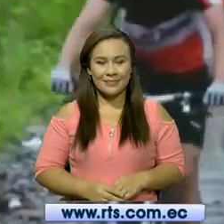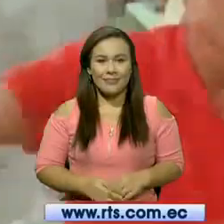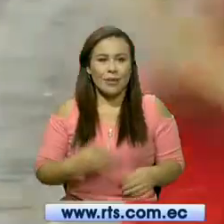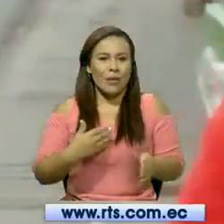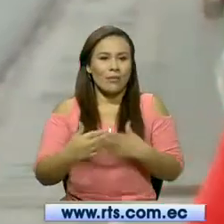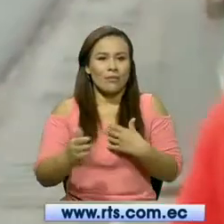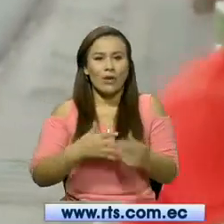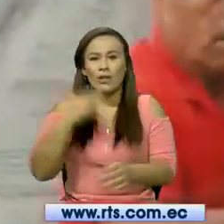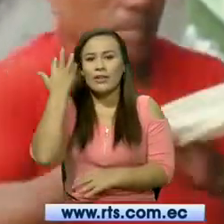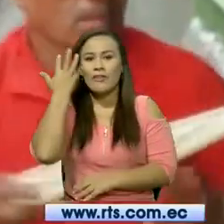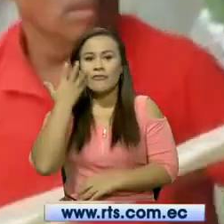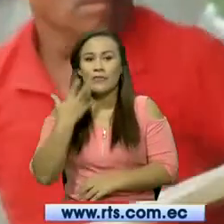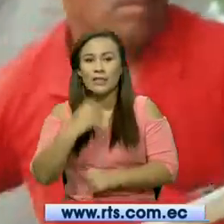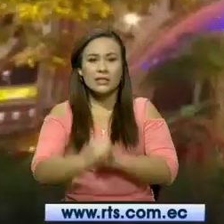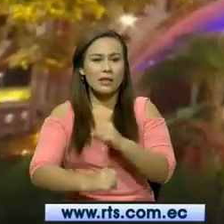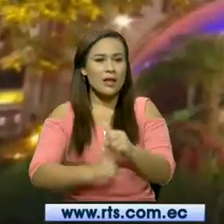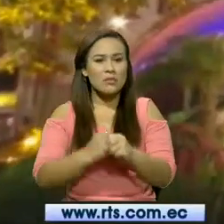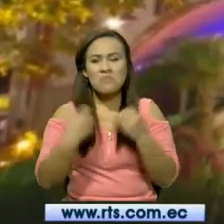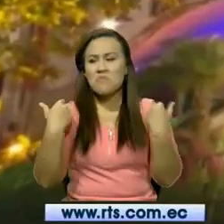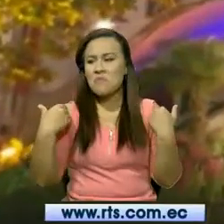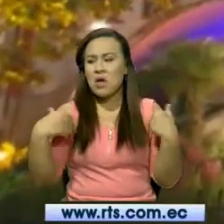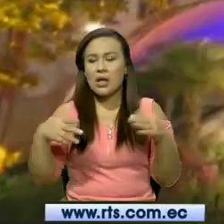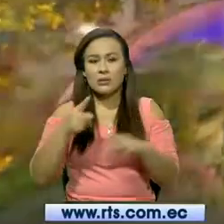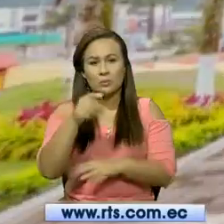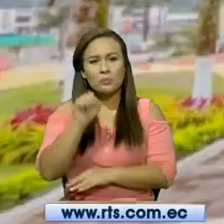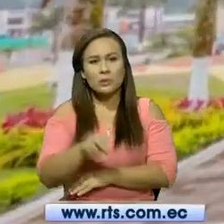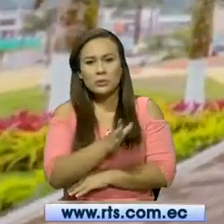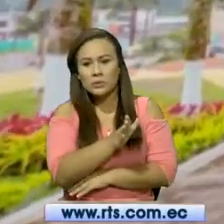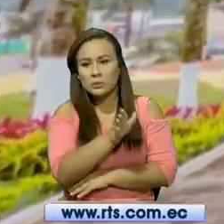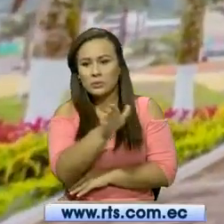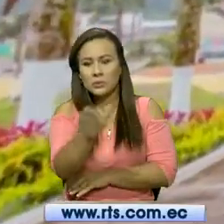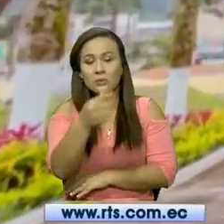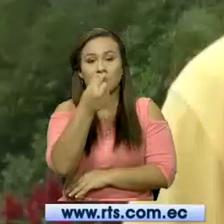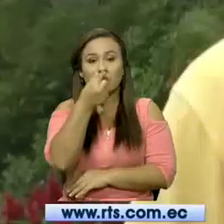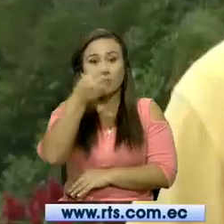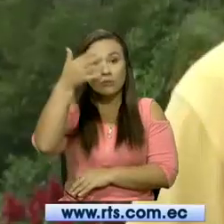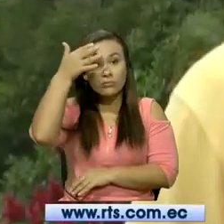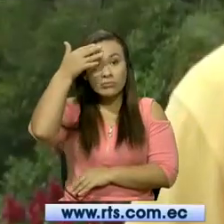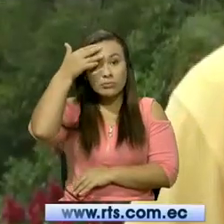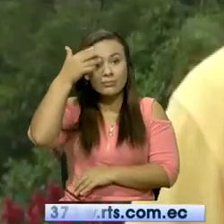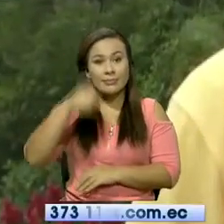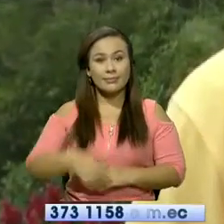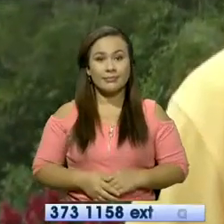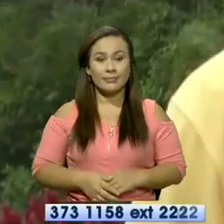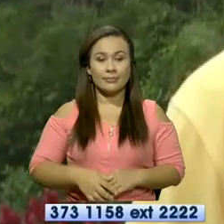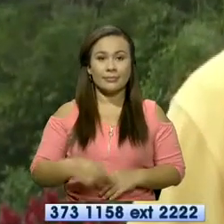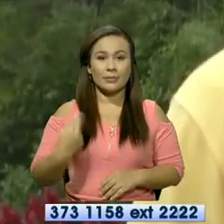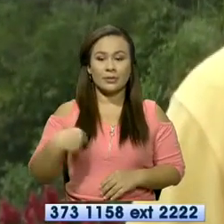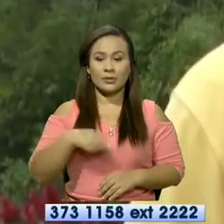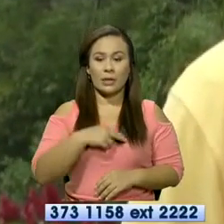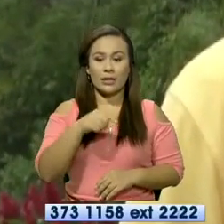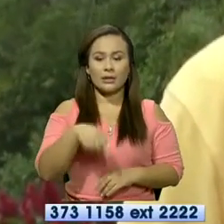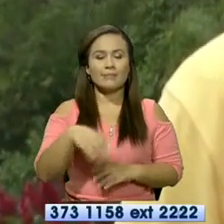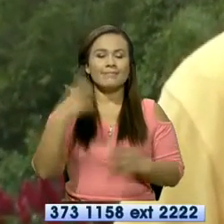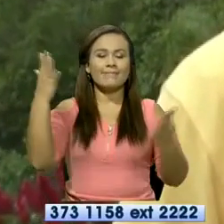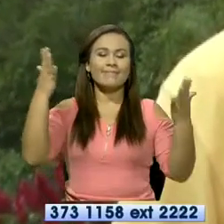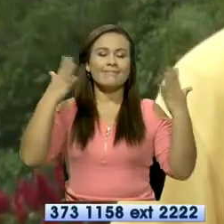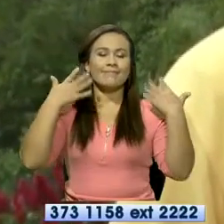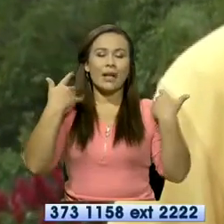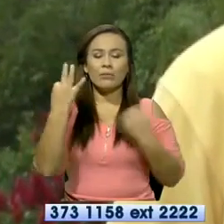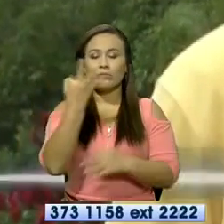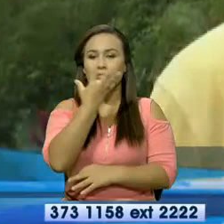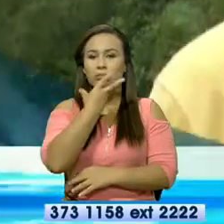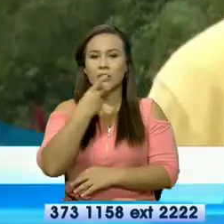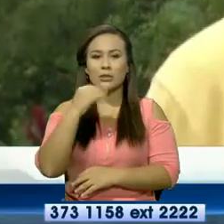No importa la fecha del año, Santo Domingo se ha convertido en un destino ideal para visitar. Y tenemos un excelente clima, una excelente